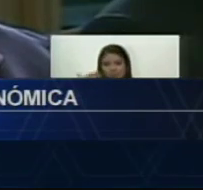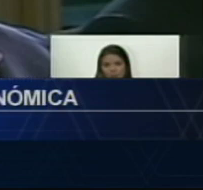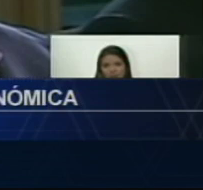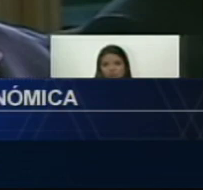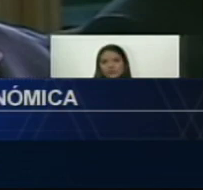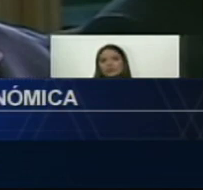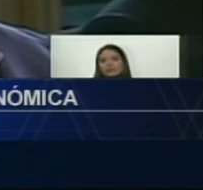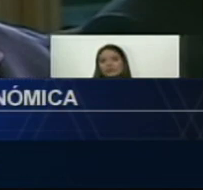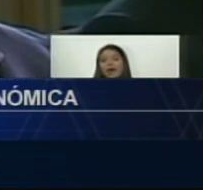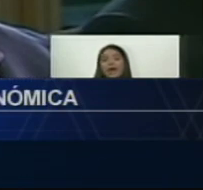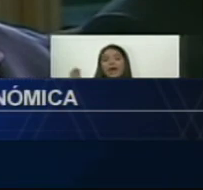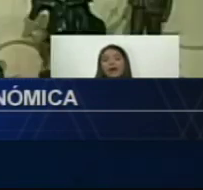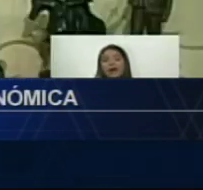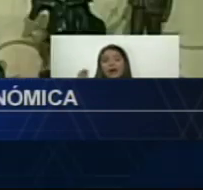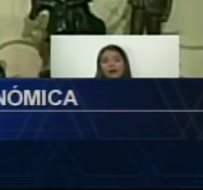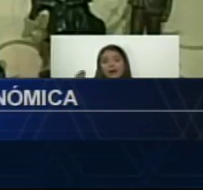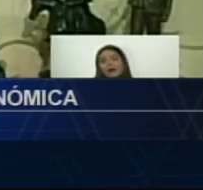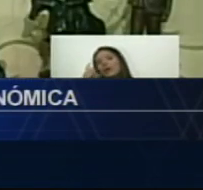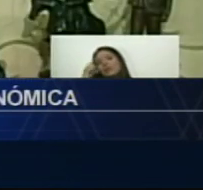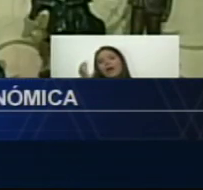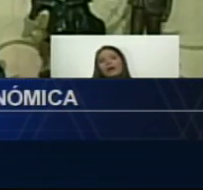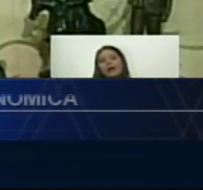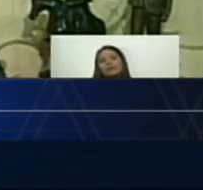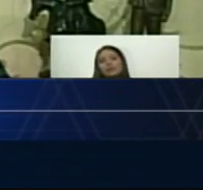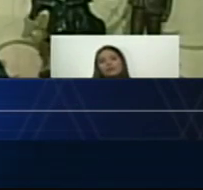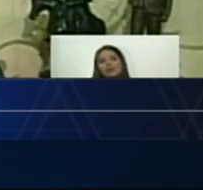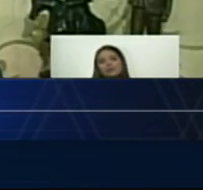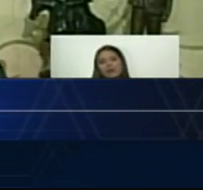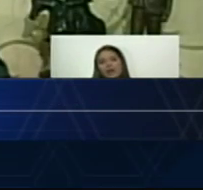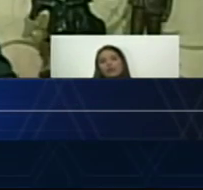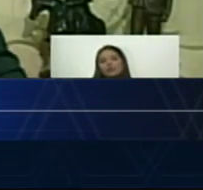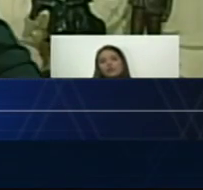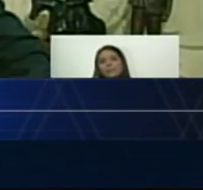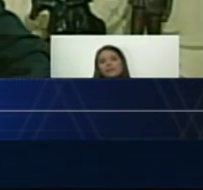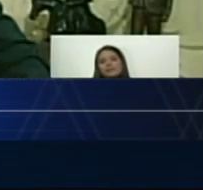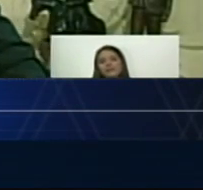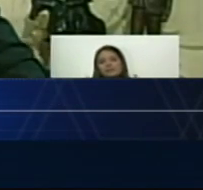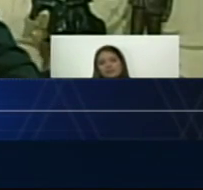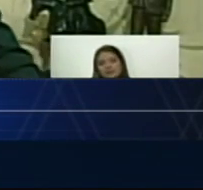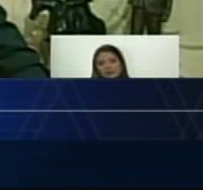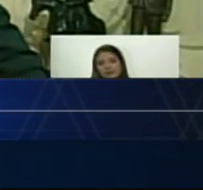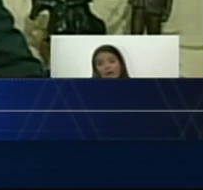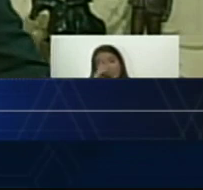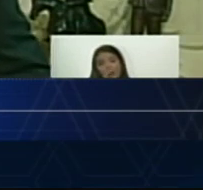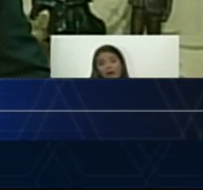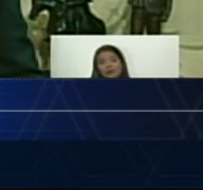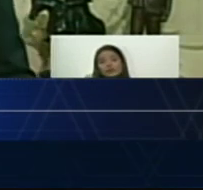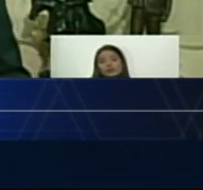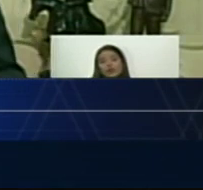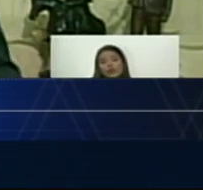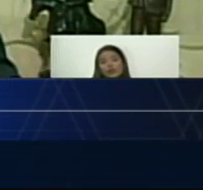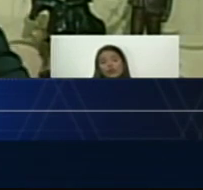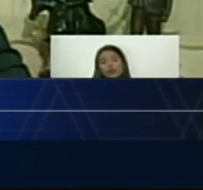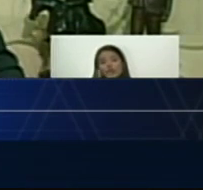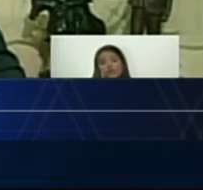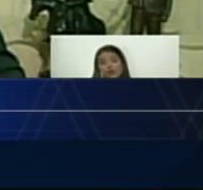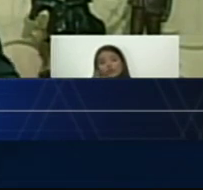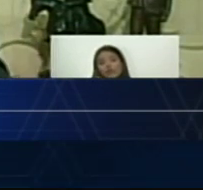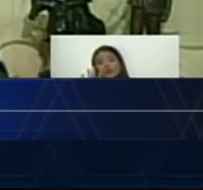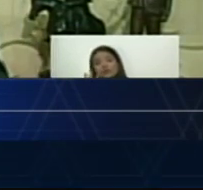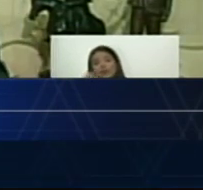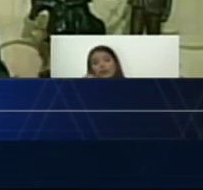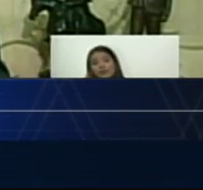dado en Caracas a los 14 días del mes de enero de 2016, año 205 la independencia